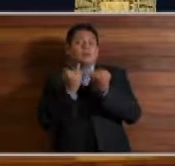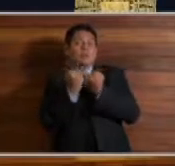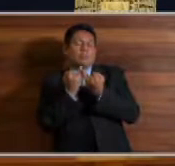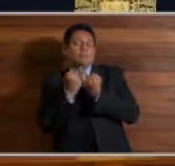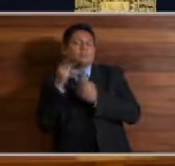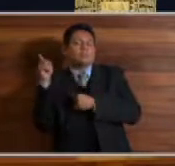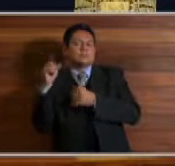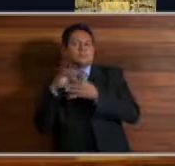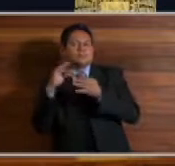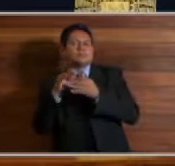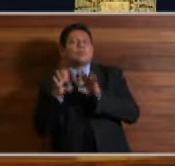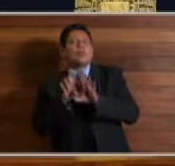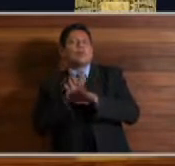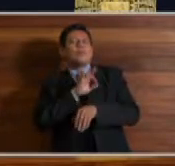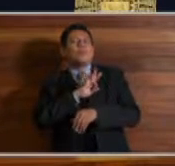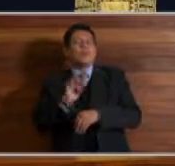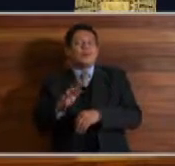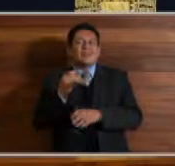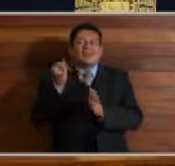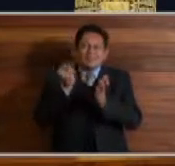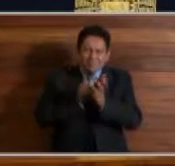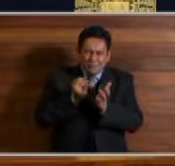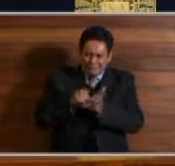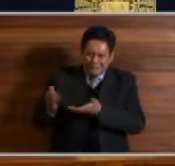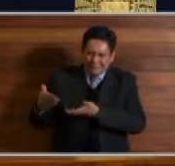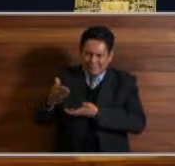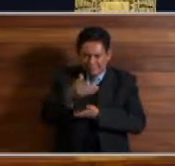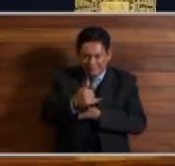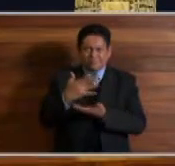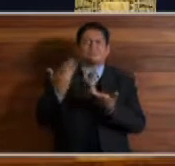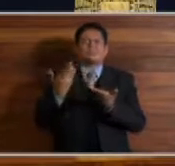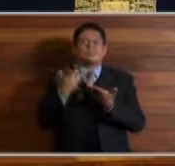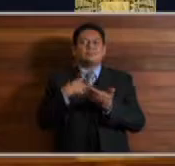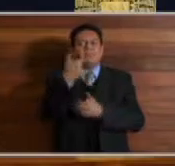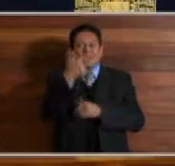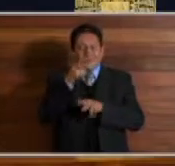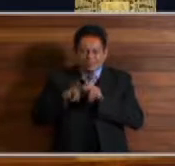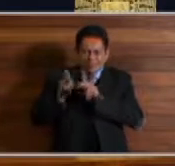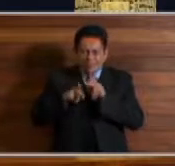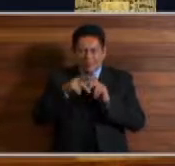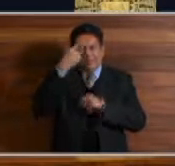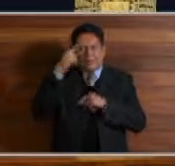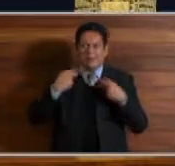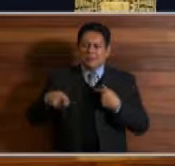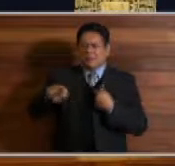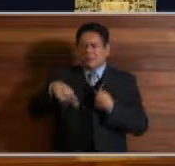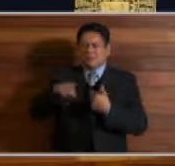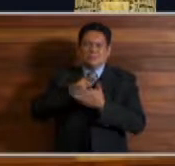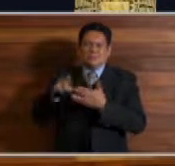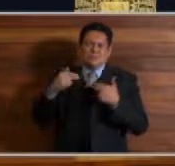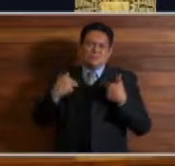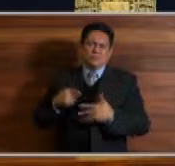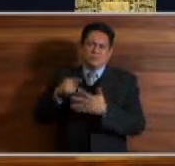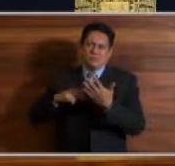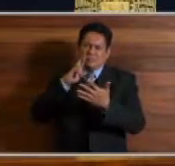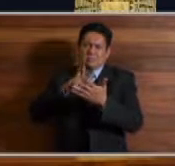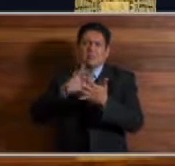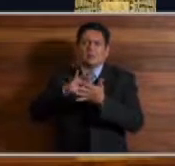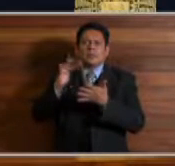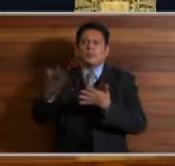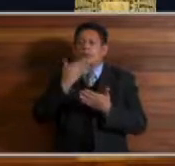pensar una política hacendaria transitada plenamente por derechos humanos. Muchas gracias. Le doy la palabra al